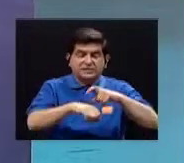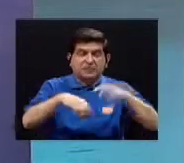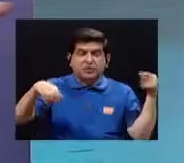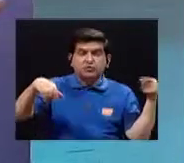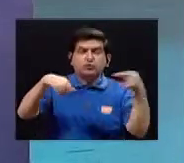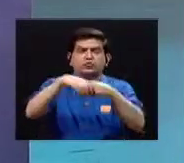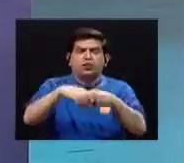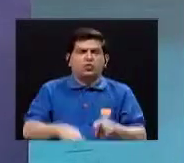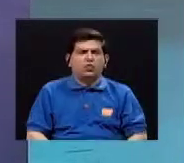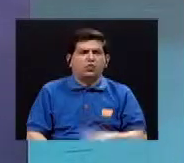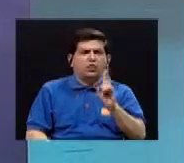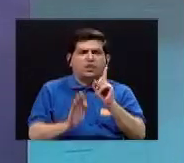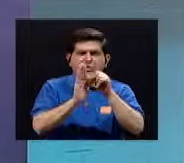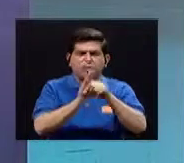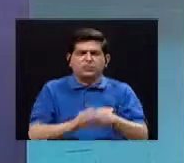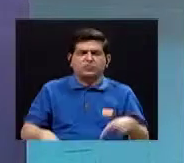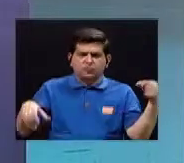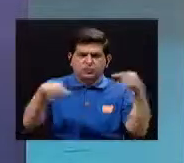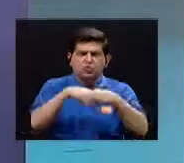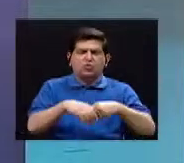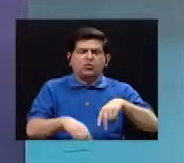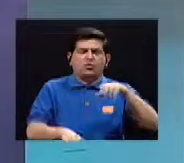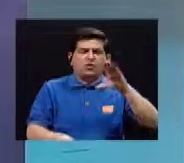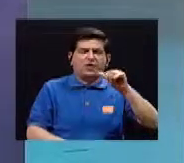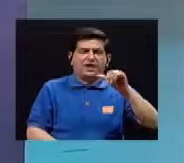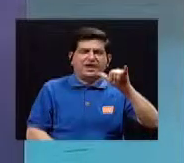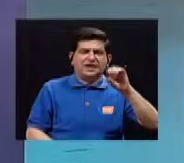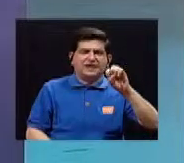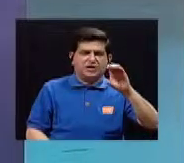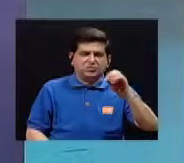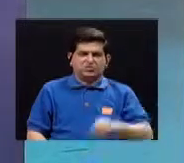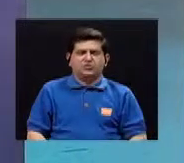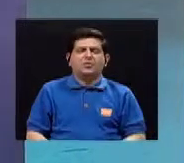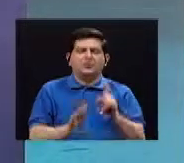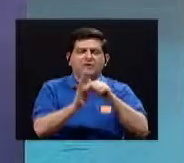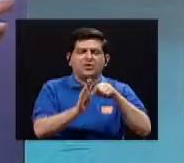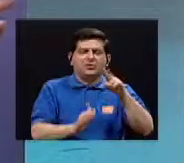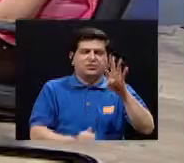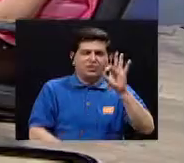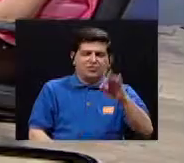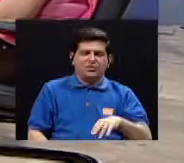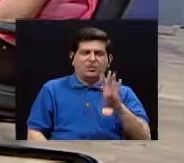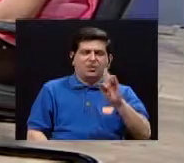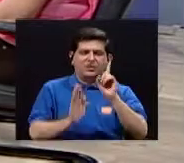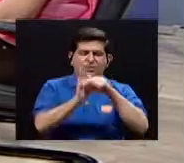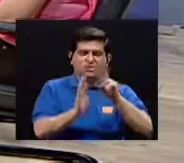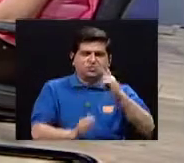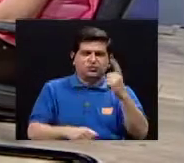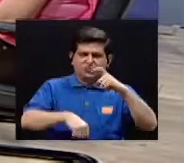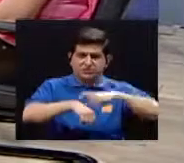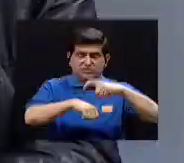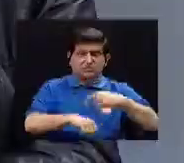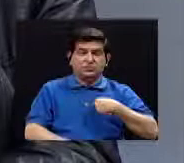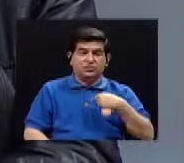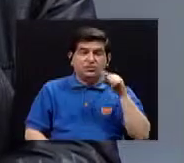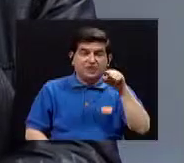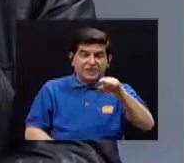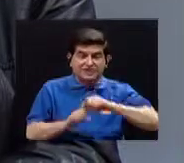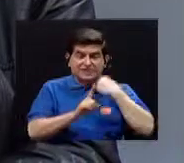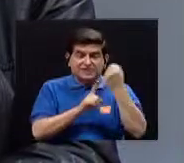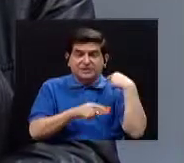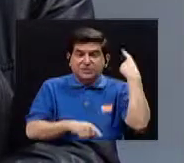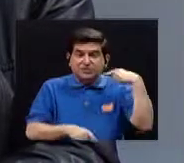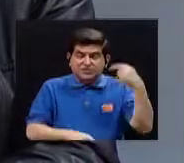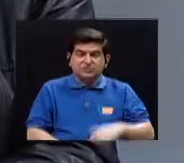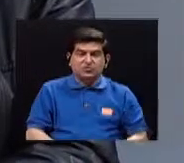en eso mete un gol como 22 minutos mete con el callado 49 cuatro minutos del segundo tiempo y fue una locura yo me